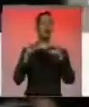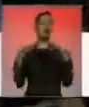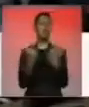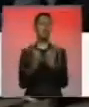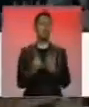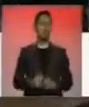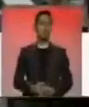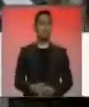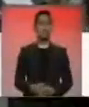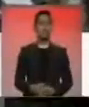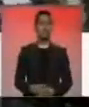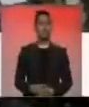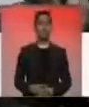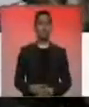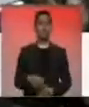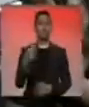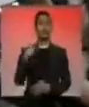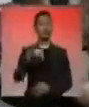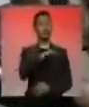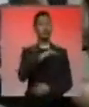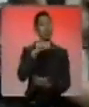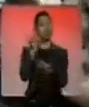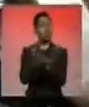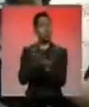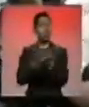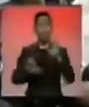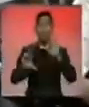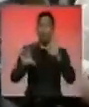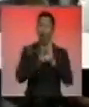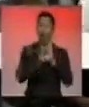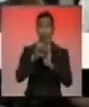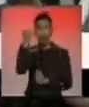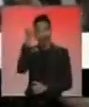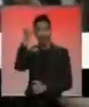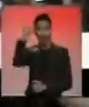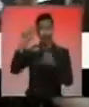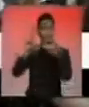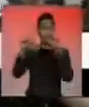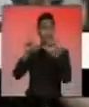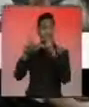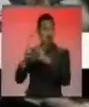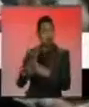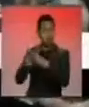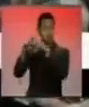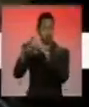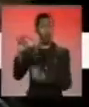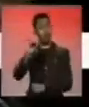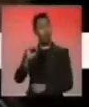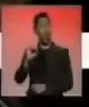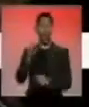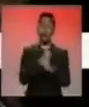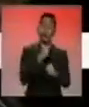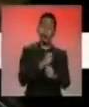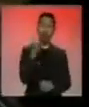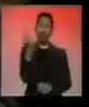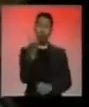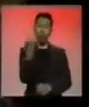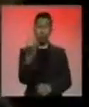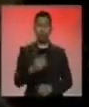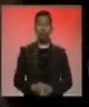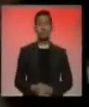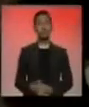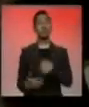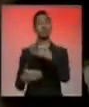expectativas y propuestas. Vamos a proponer la ley del primer emprendimiento, del empleo juvenil, que es necesario. Mejorar los procesos y los